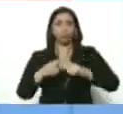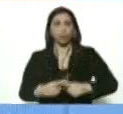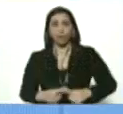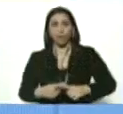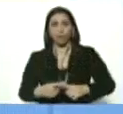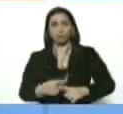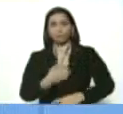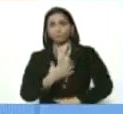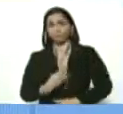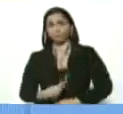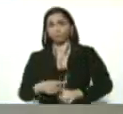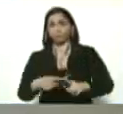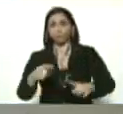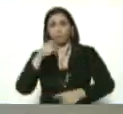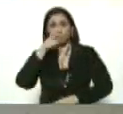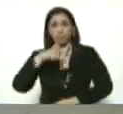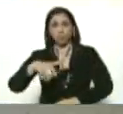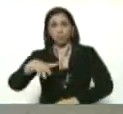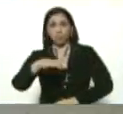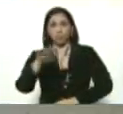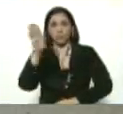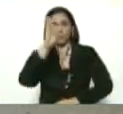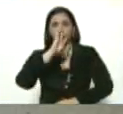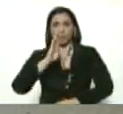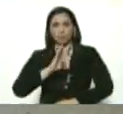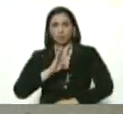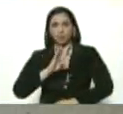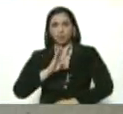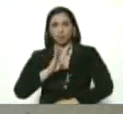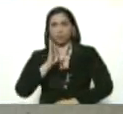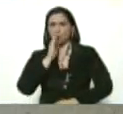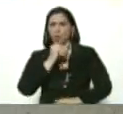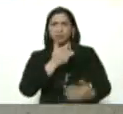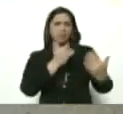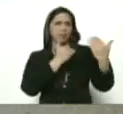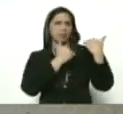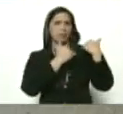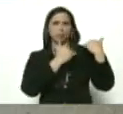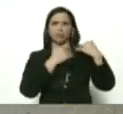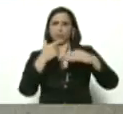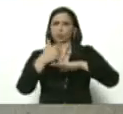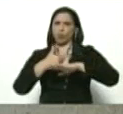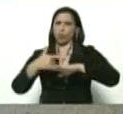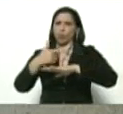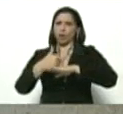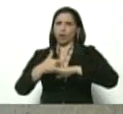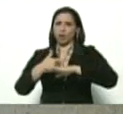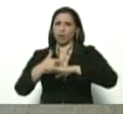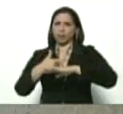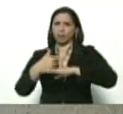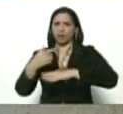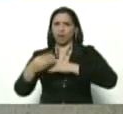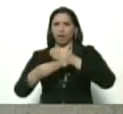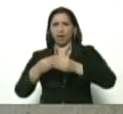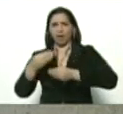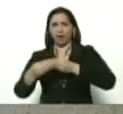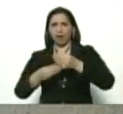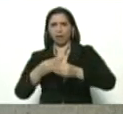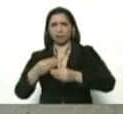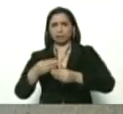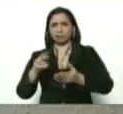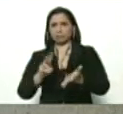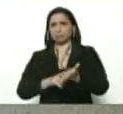para la hermana república de brasil la irresponsabilidad de un gobernante ha generado una verdadera